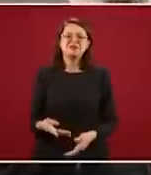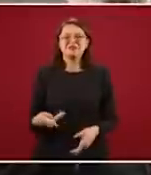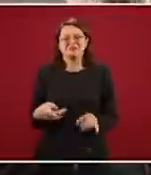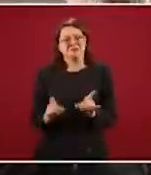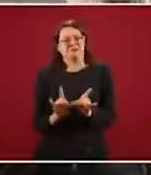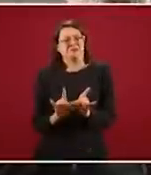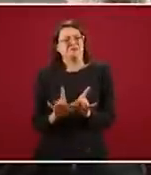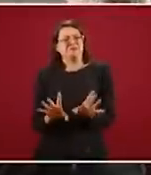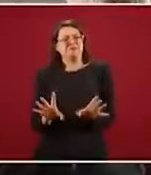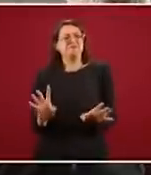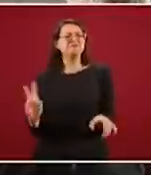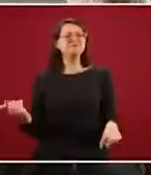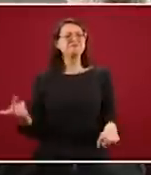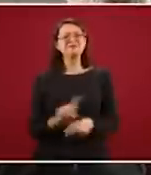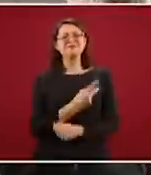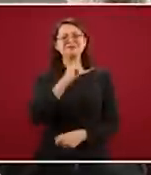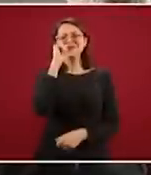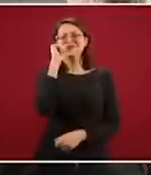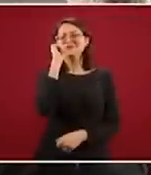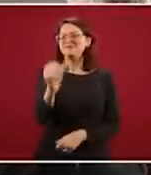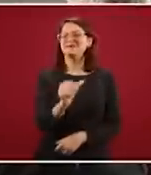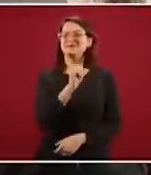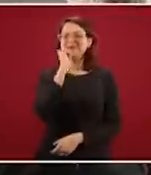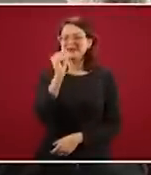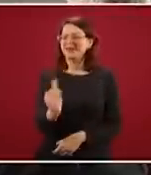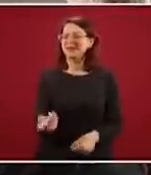no pasa absolutamente nada.